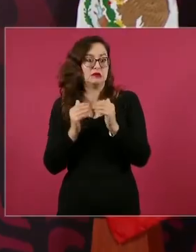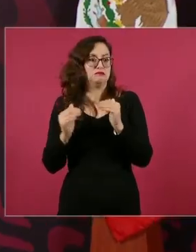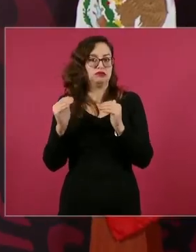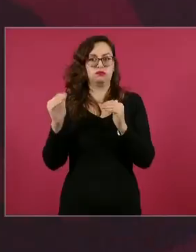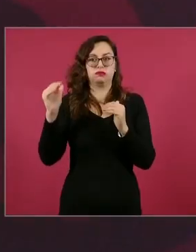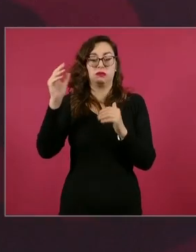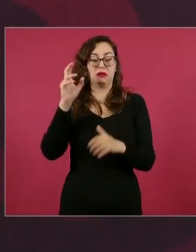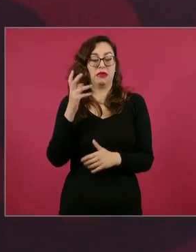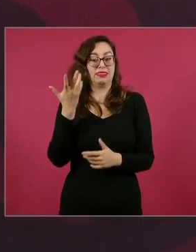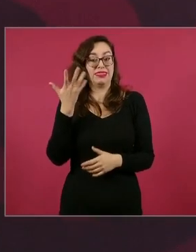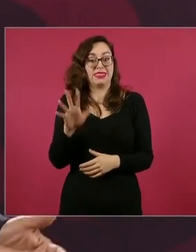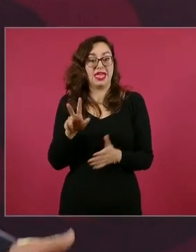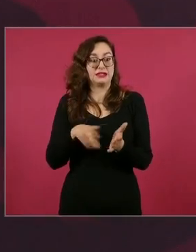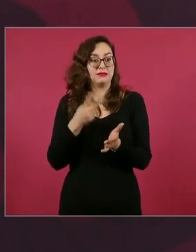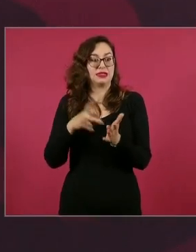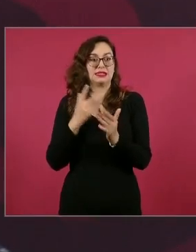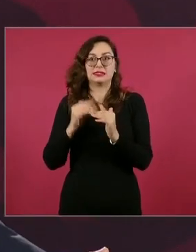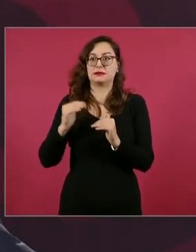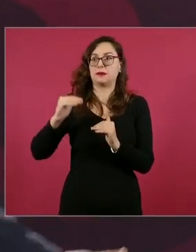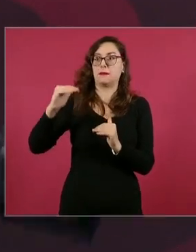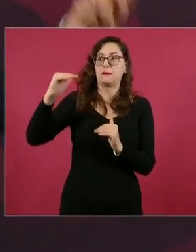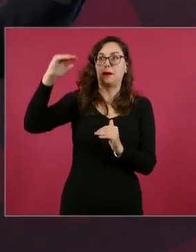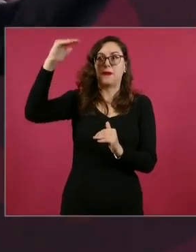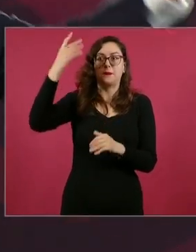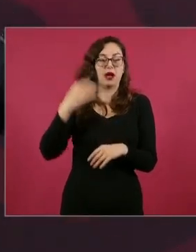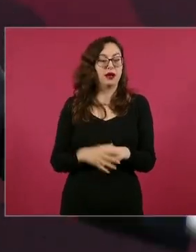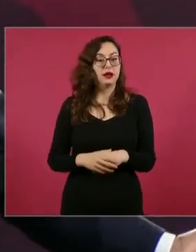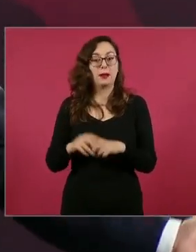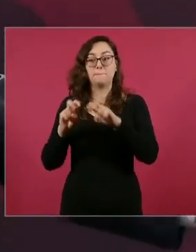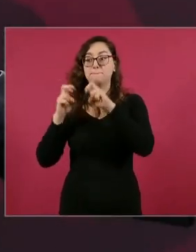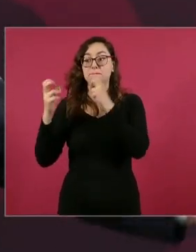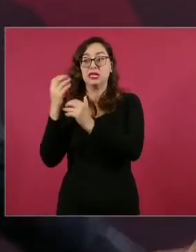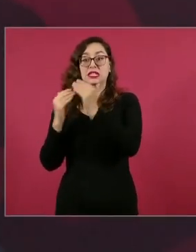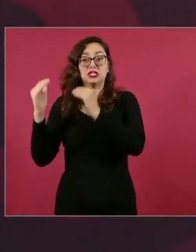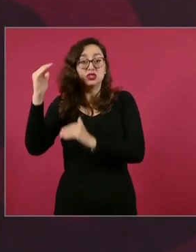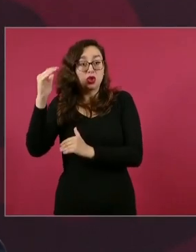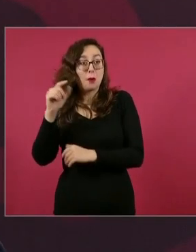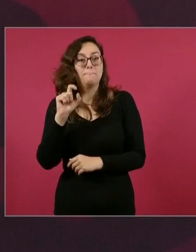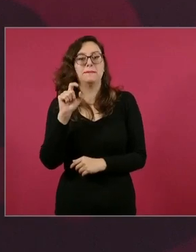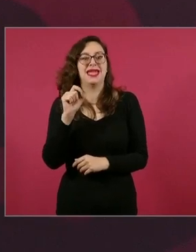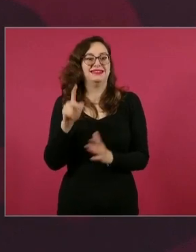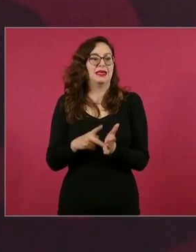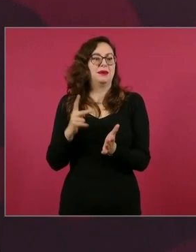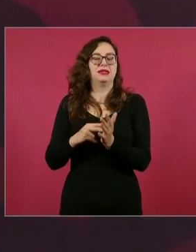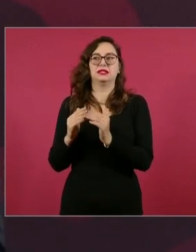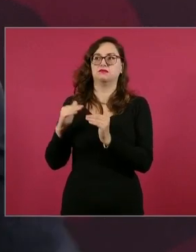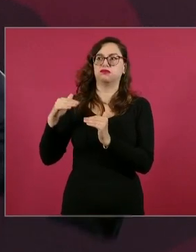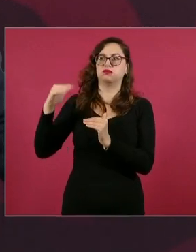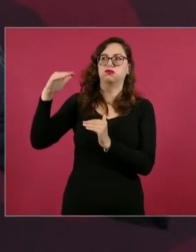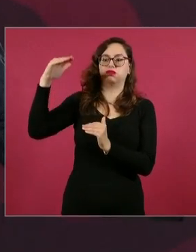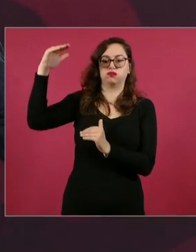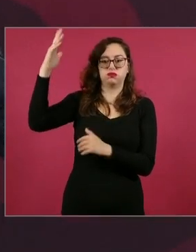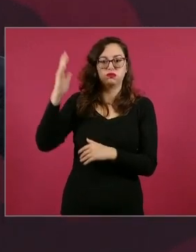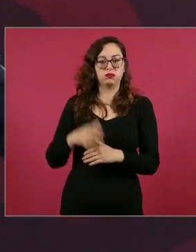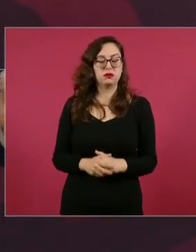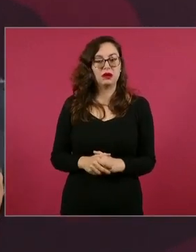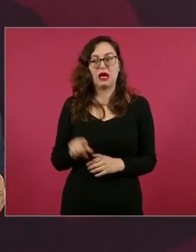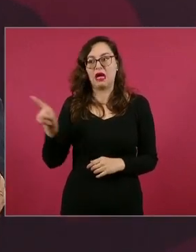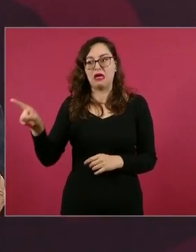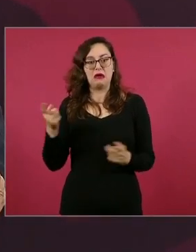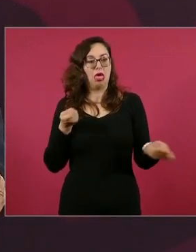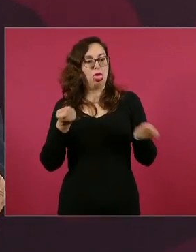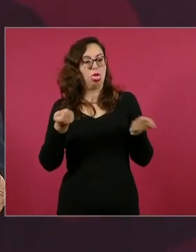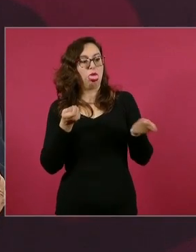juez y 20 veces menos que lo que gana un ministro que no te